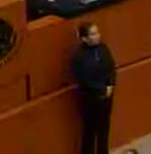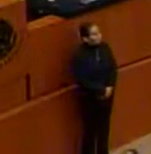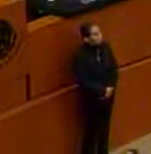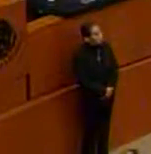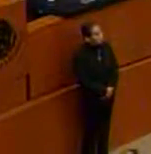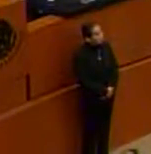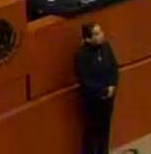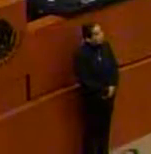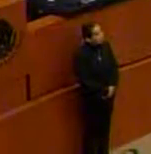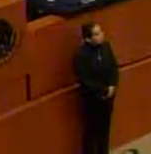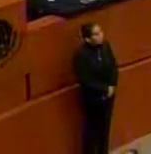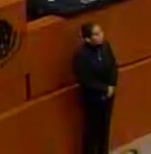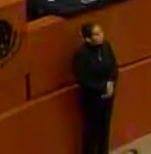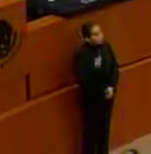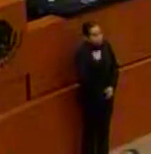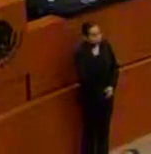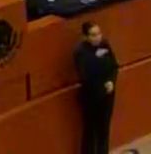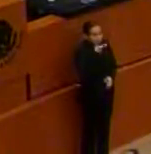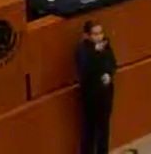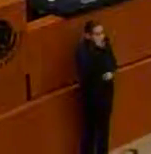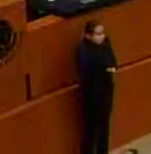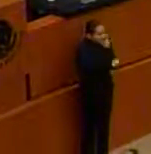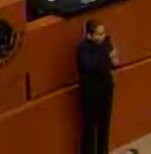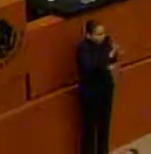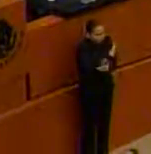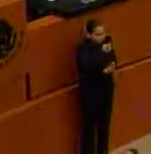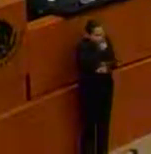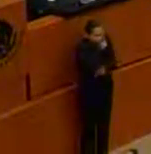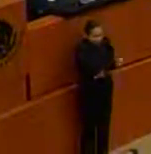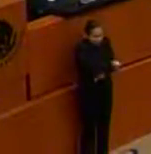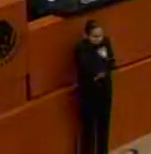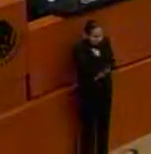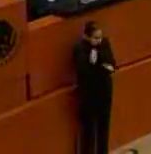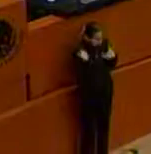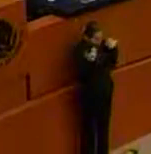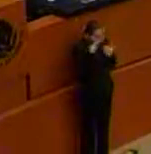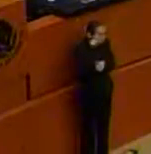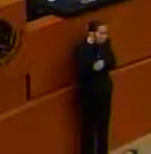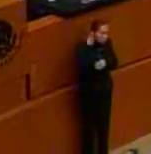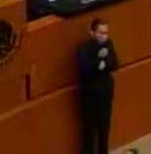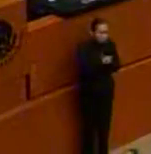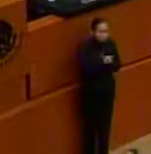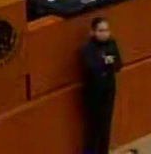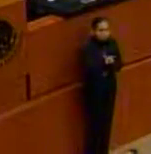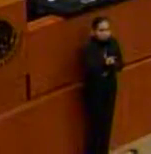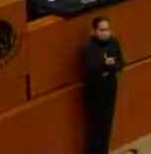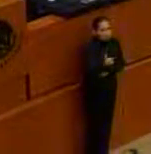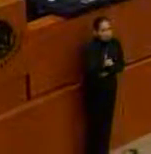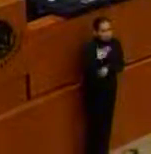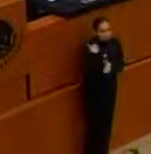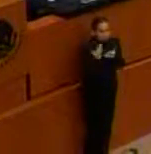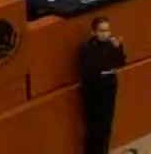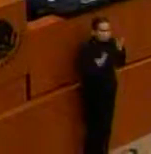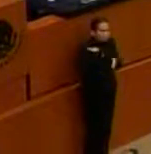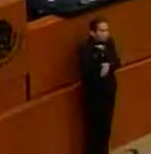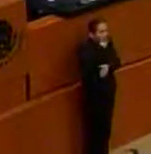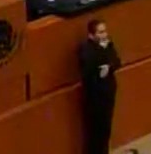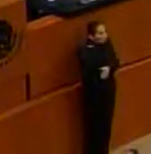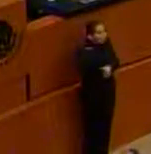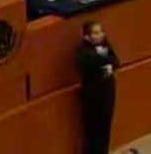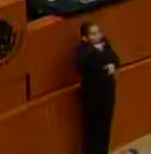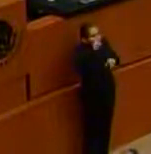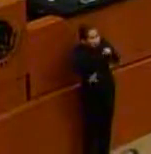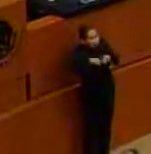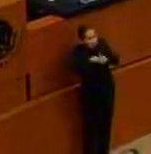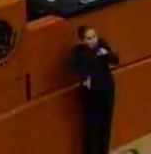ese detalle, solamente les diría que es muy divertido ver que cuatro argumentos se están utilizando